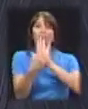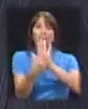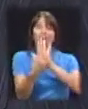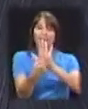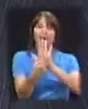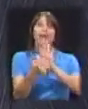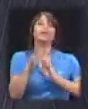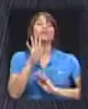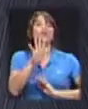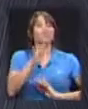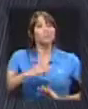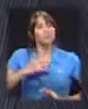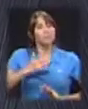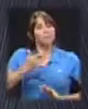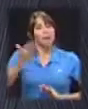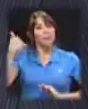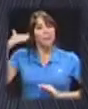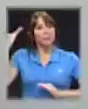en Estados Unidos.